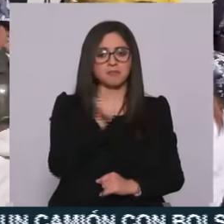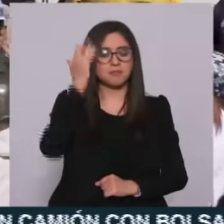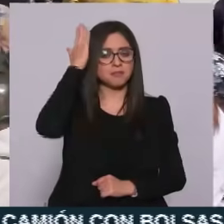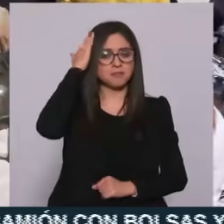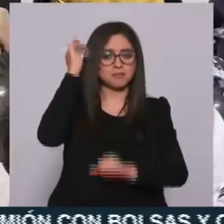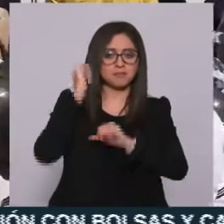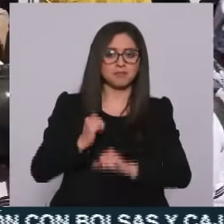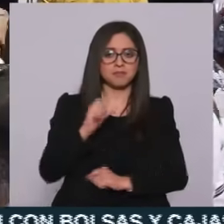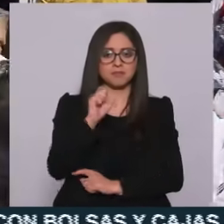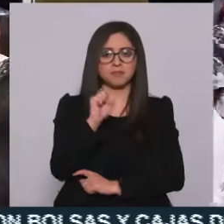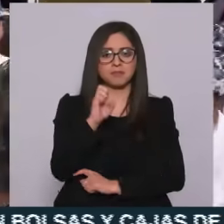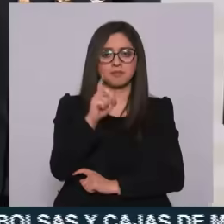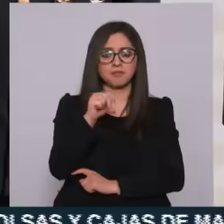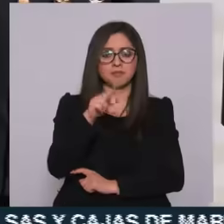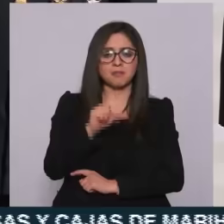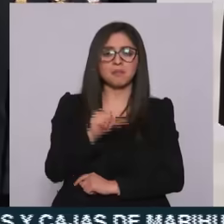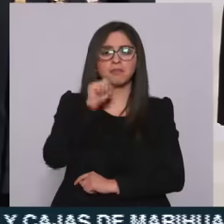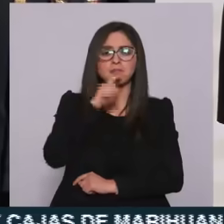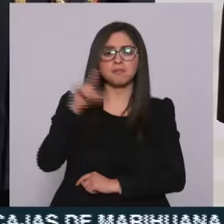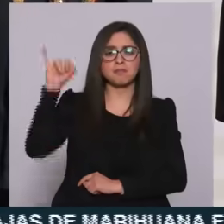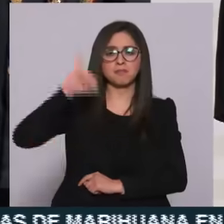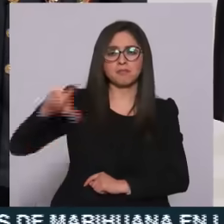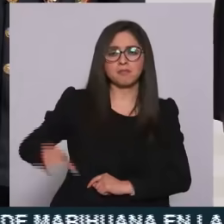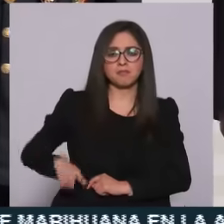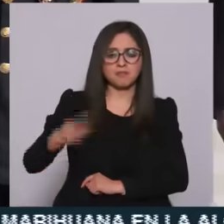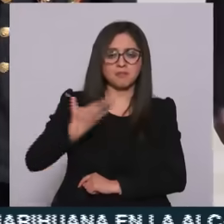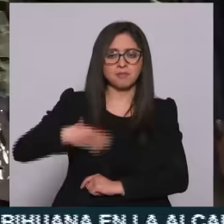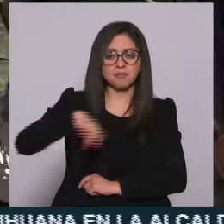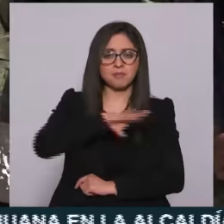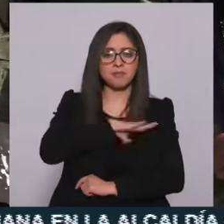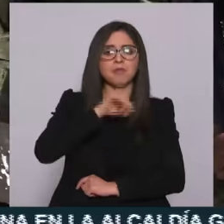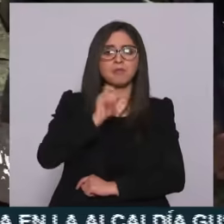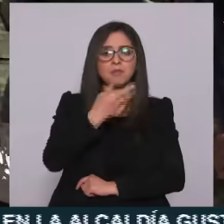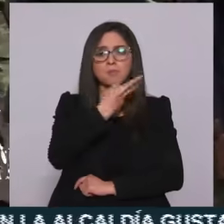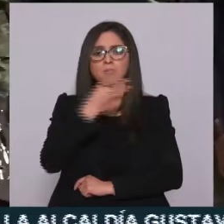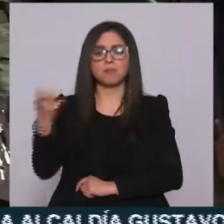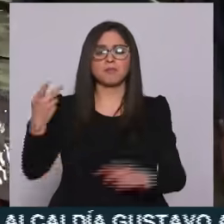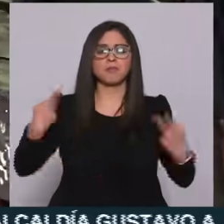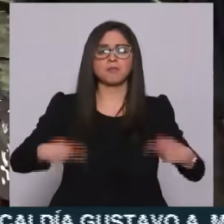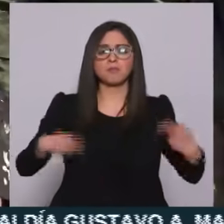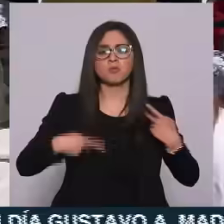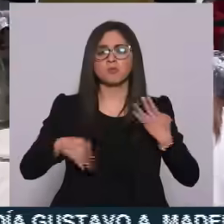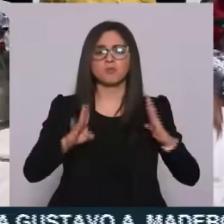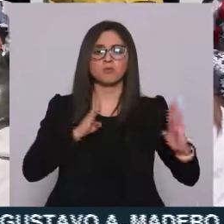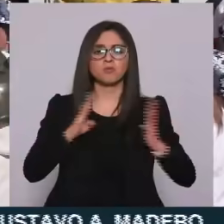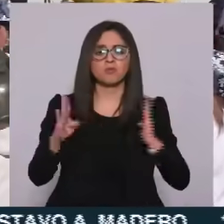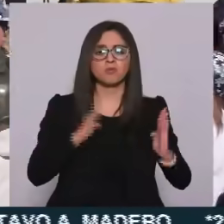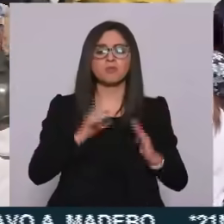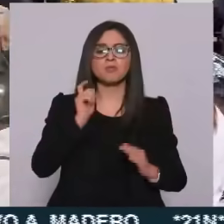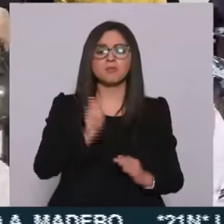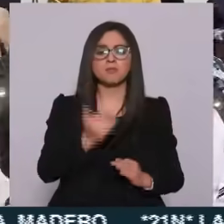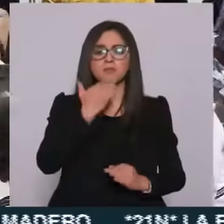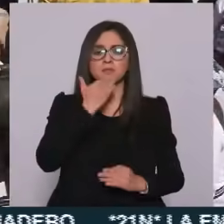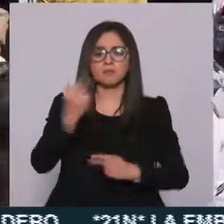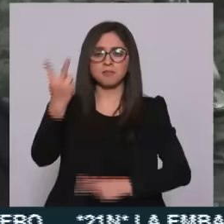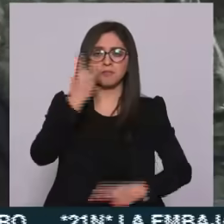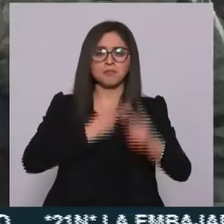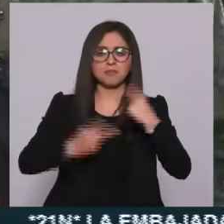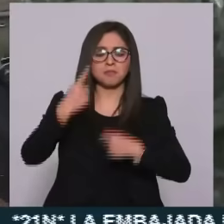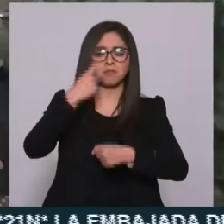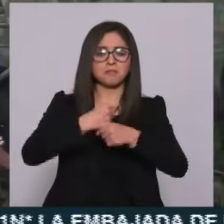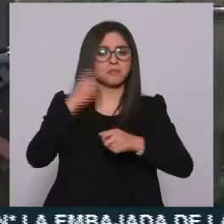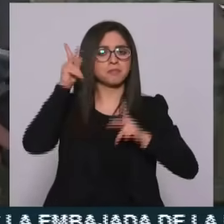la Sedena y la jefa de gobierno Claudia Sheinbaum, más de 400 elementos del ejército mexicano recibieron a los primeros